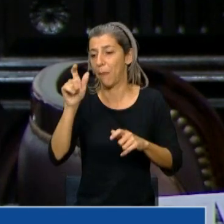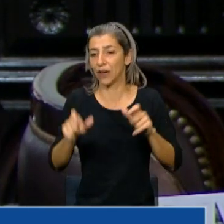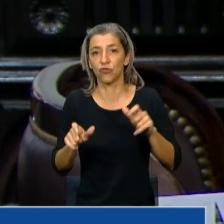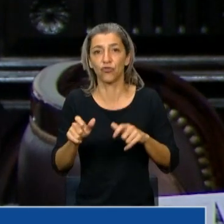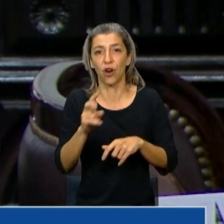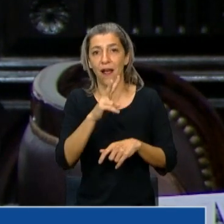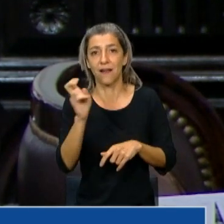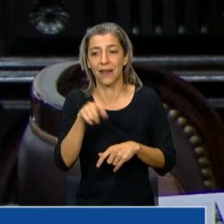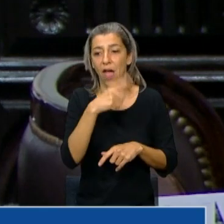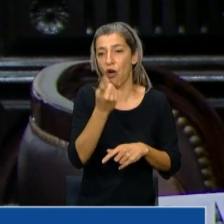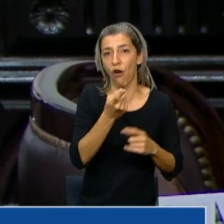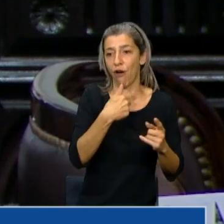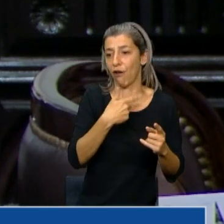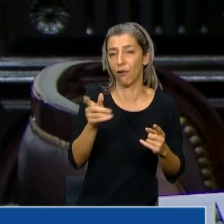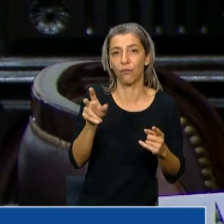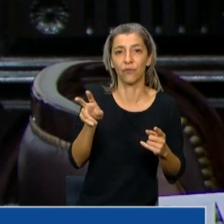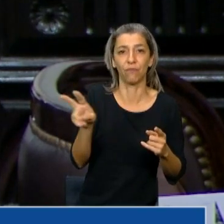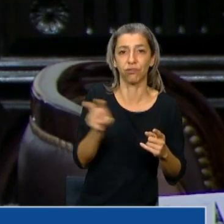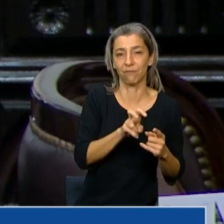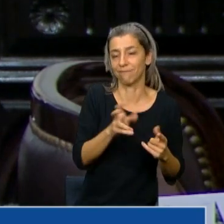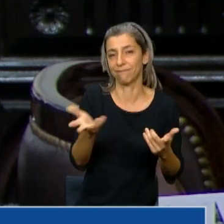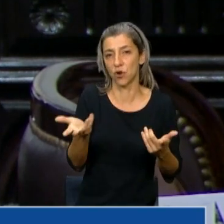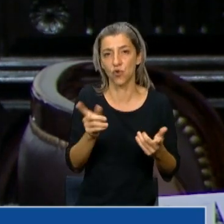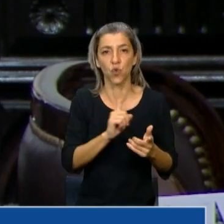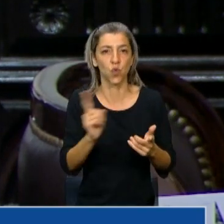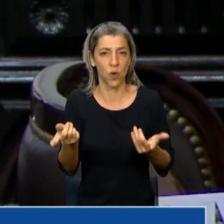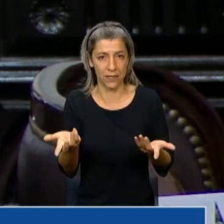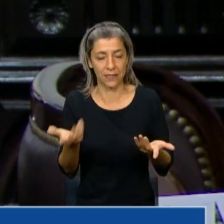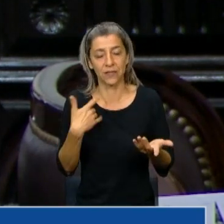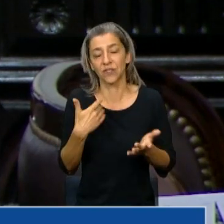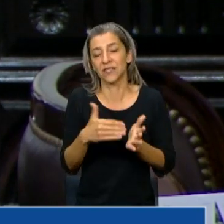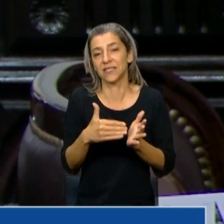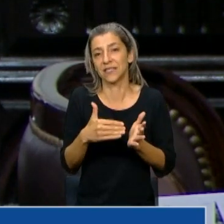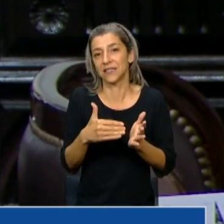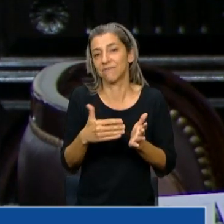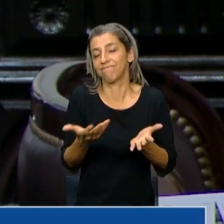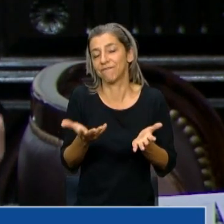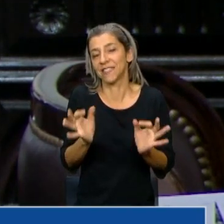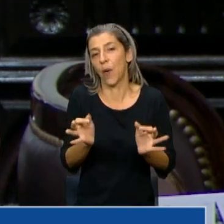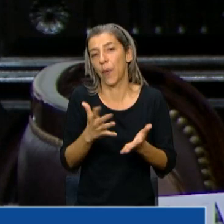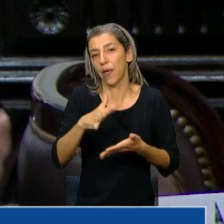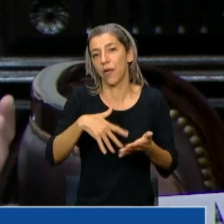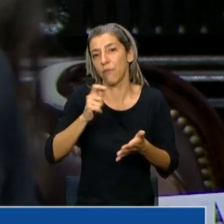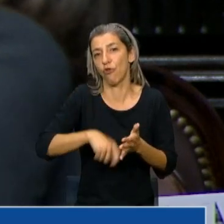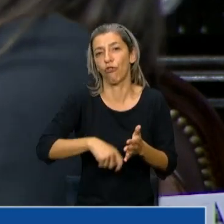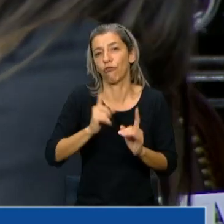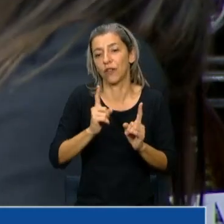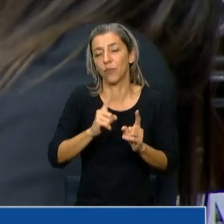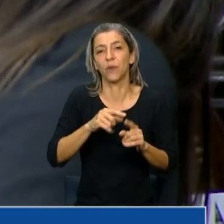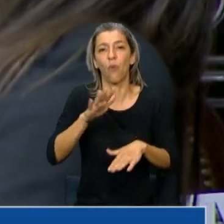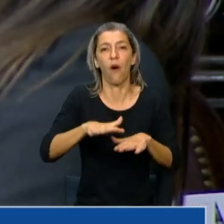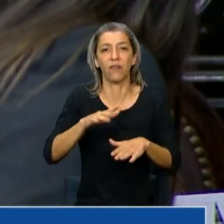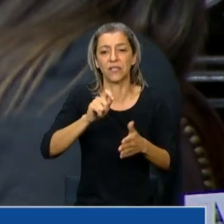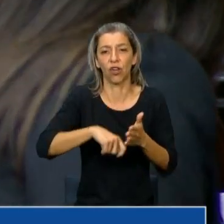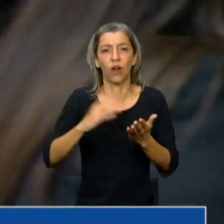¿qué sucede ahí? La autonomía de la voluntad en algún punto se ve restringida. Se firman hasta contratos de adhesión en este